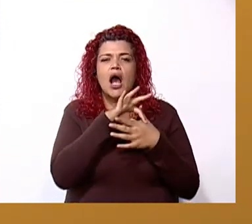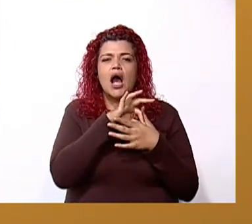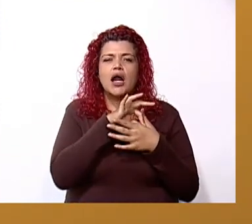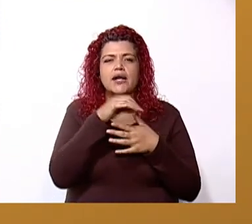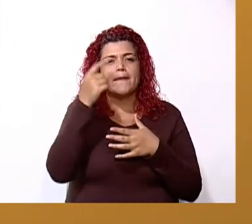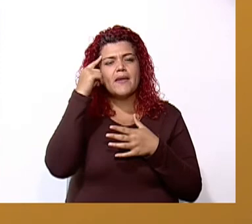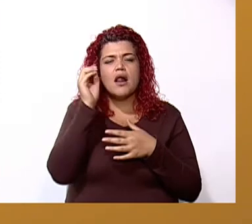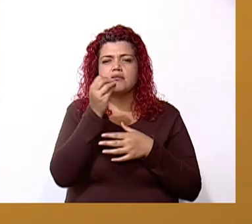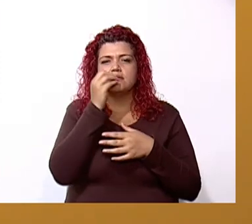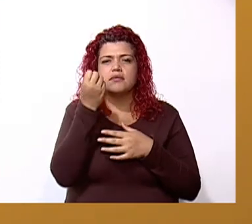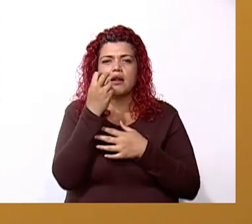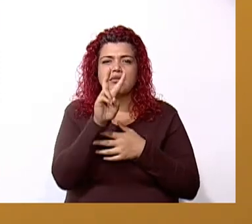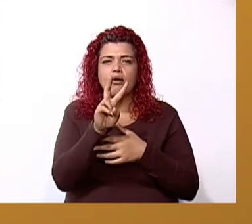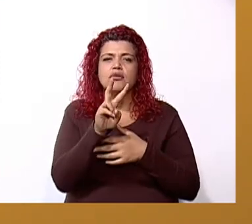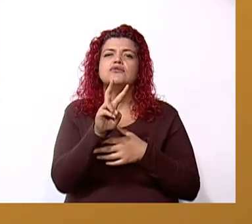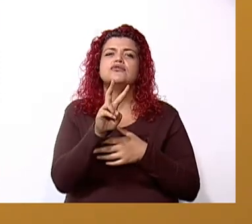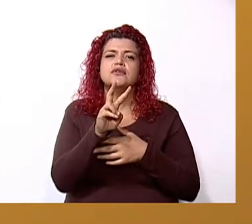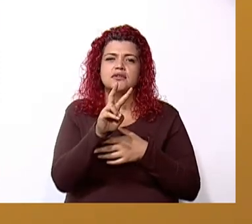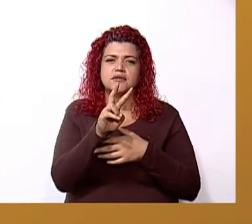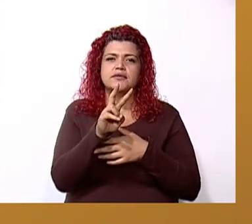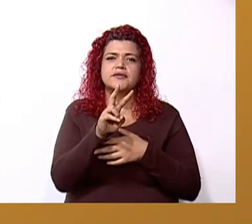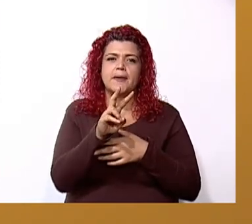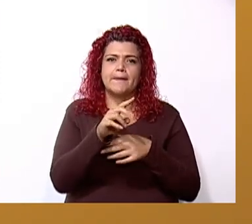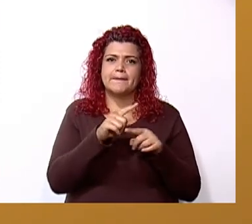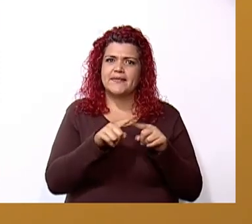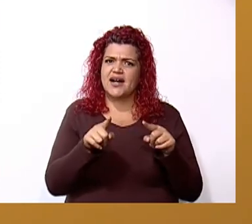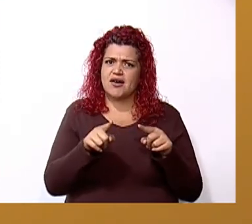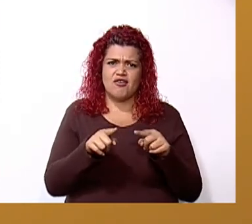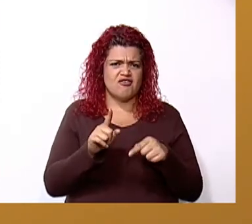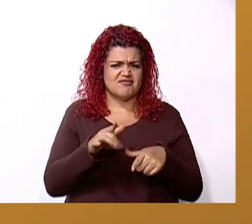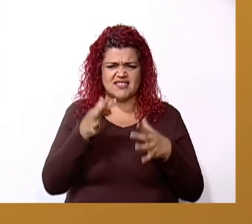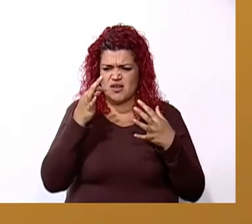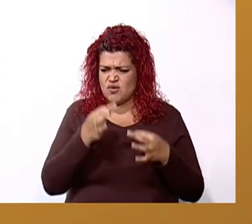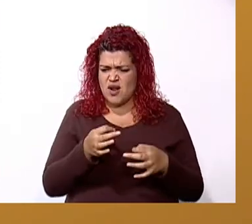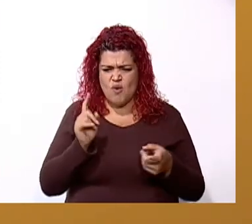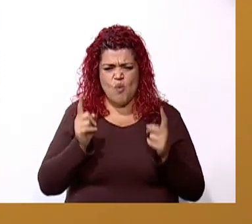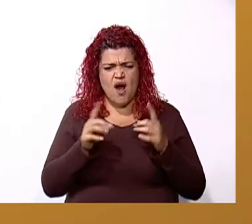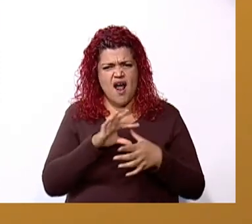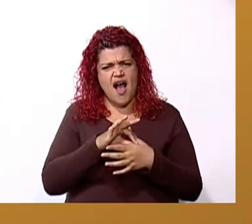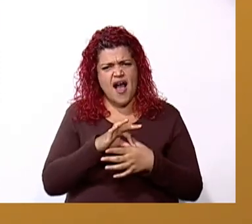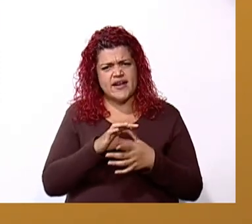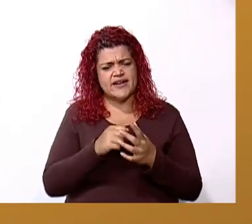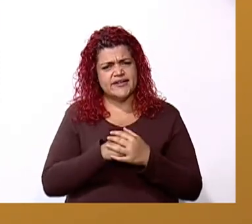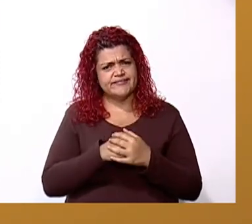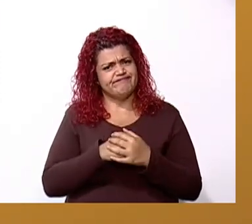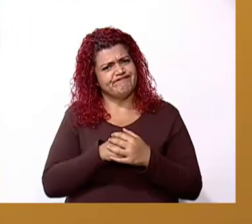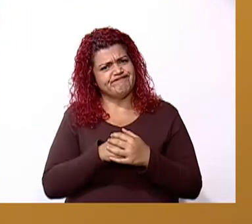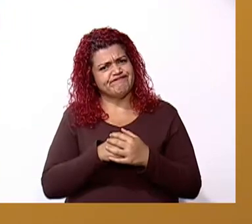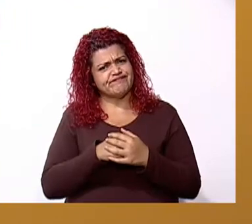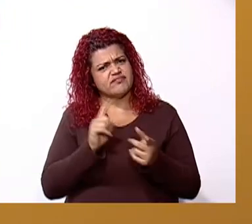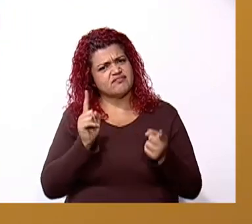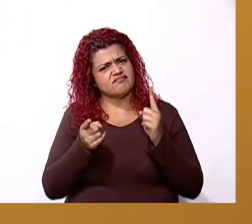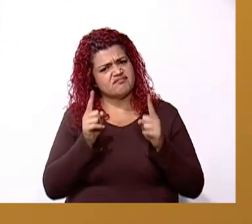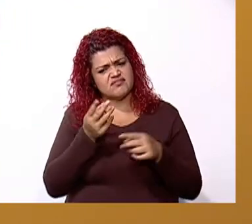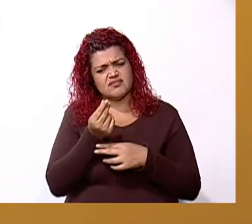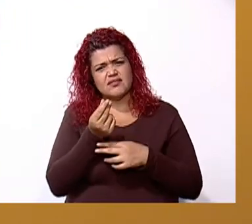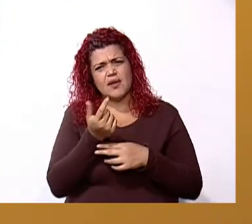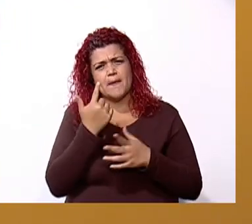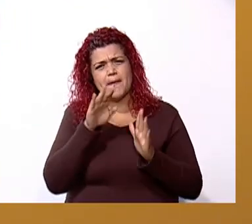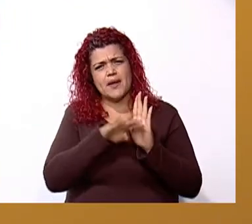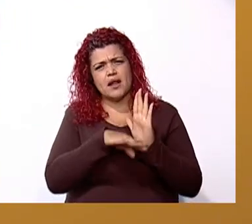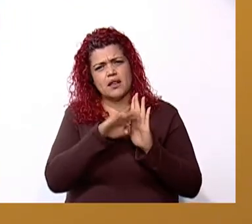alistar al almuerzo ahora cuando salimos de grabar, pero no está segura de cuál carne quiere. ¿Cuál será el precio más